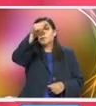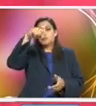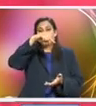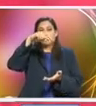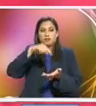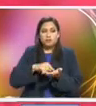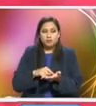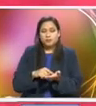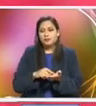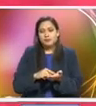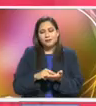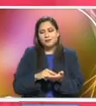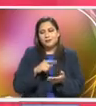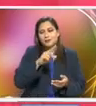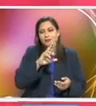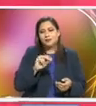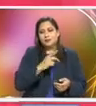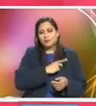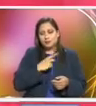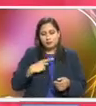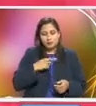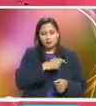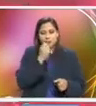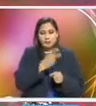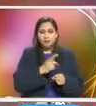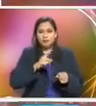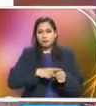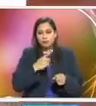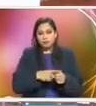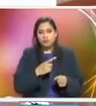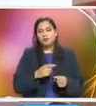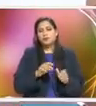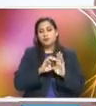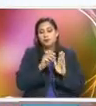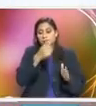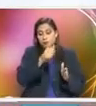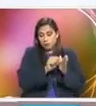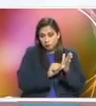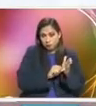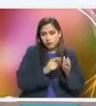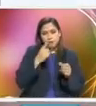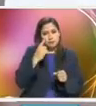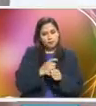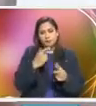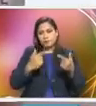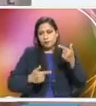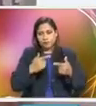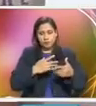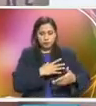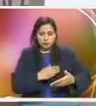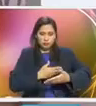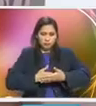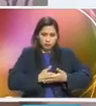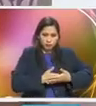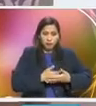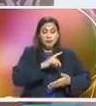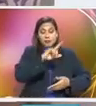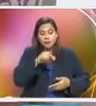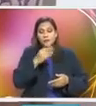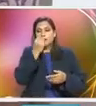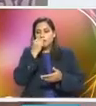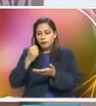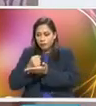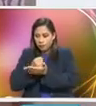por qué tener acceso a edades tan tempranas. Te digo, desde los primeros 6 meses, lo importante es la lactancia materna, después introducir